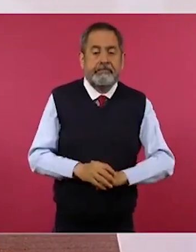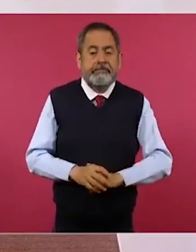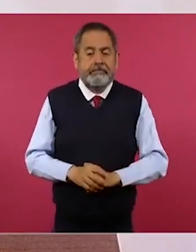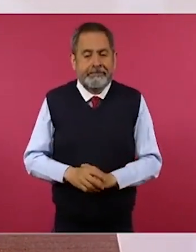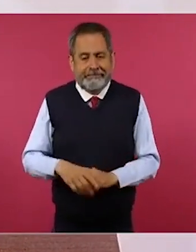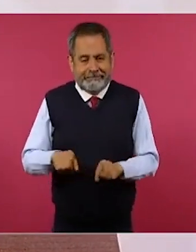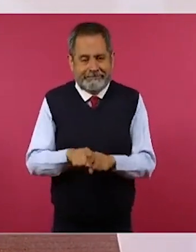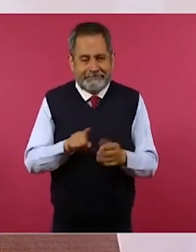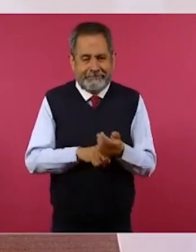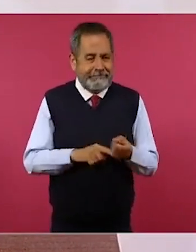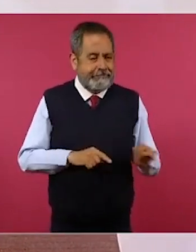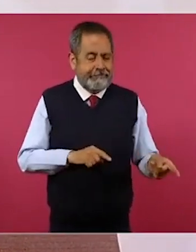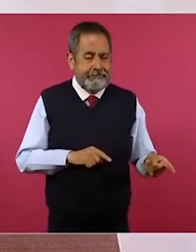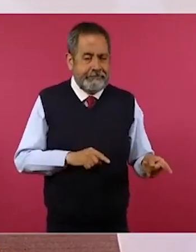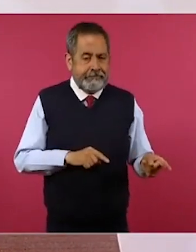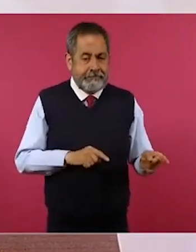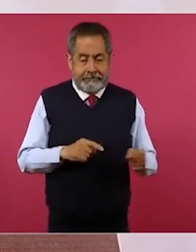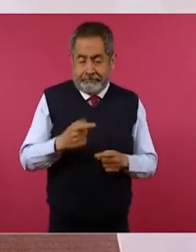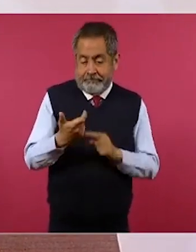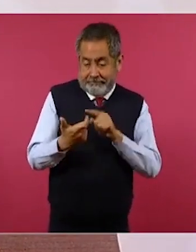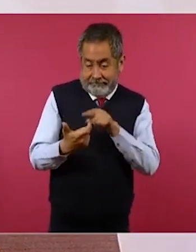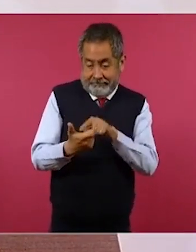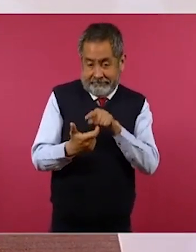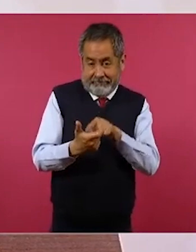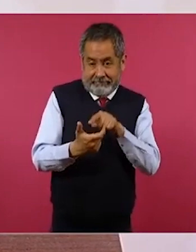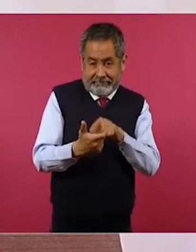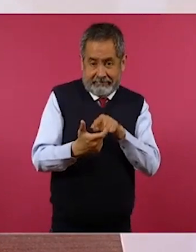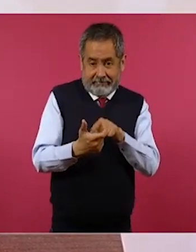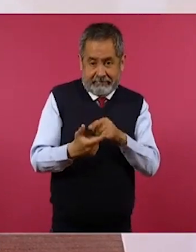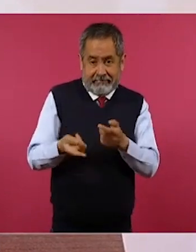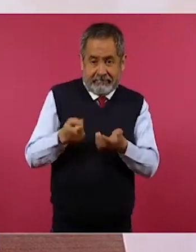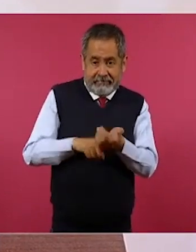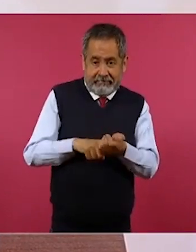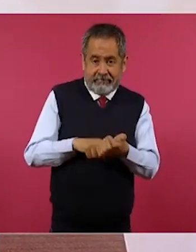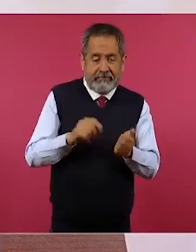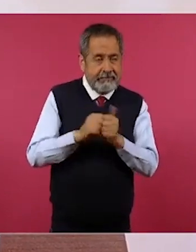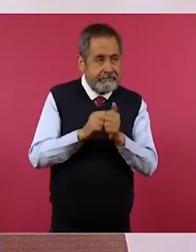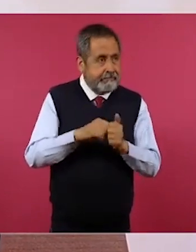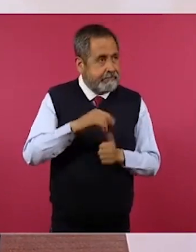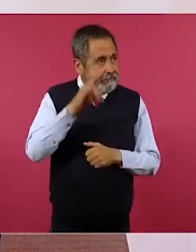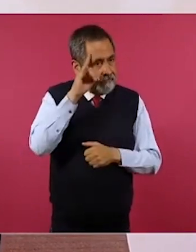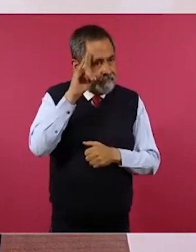que es la mamá y el papá del diablo.